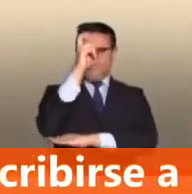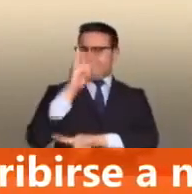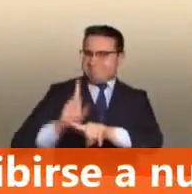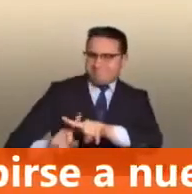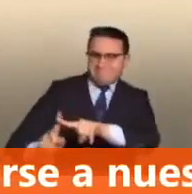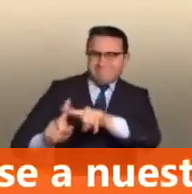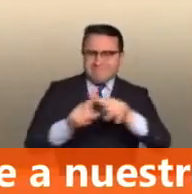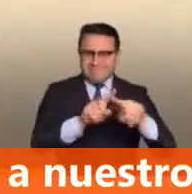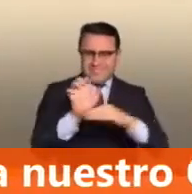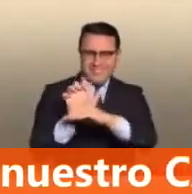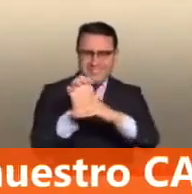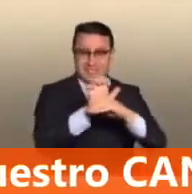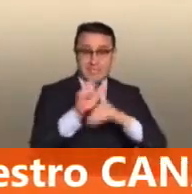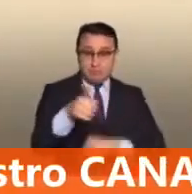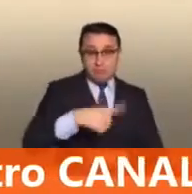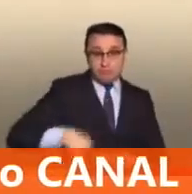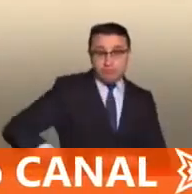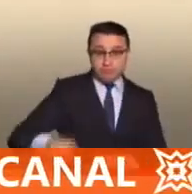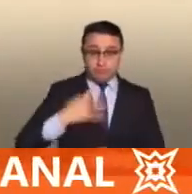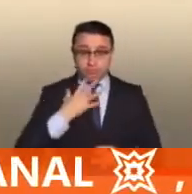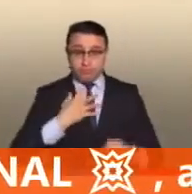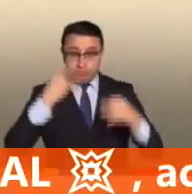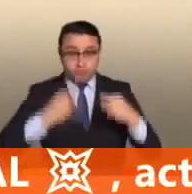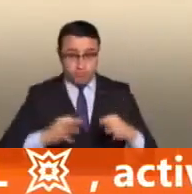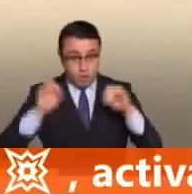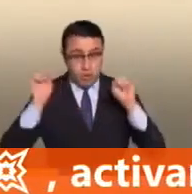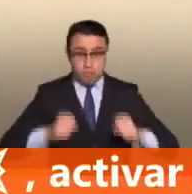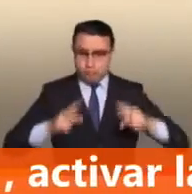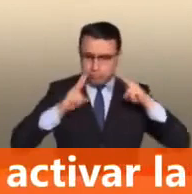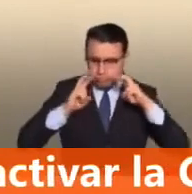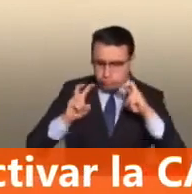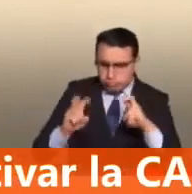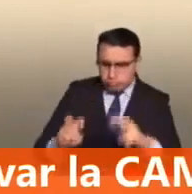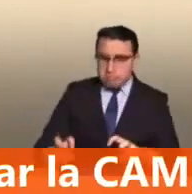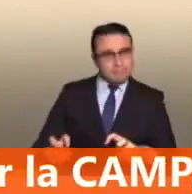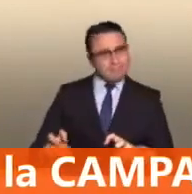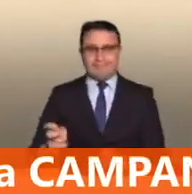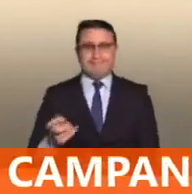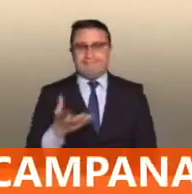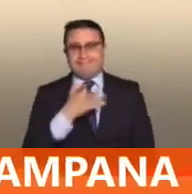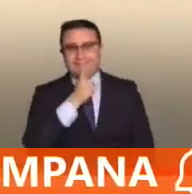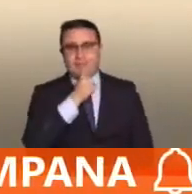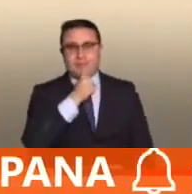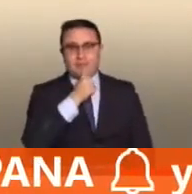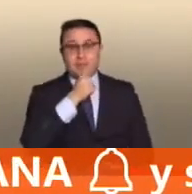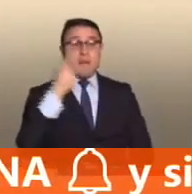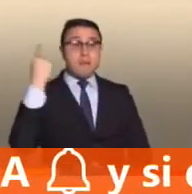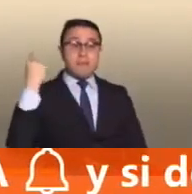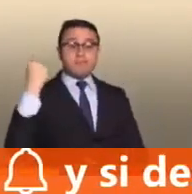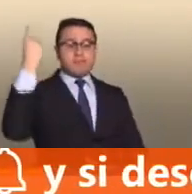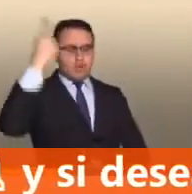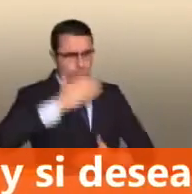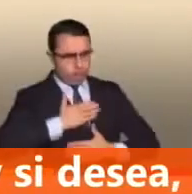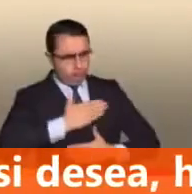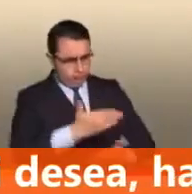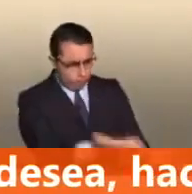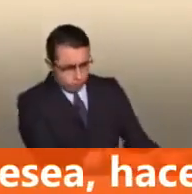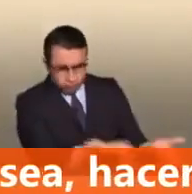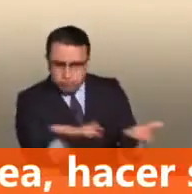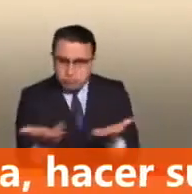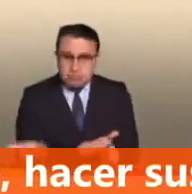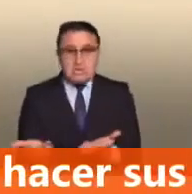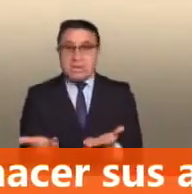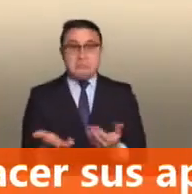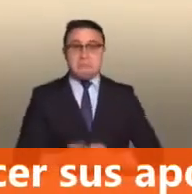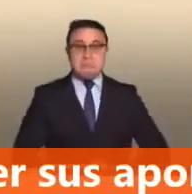otras no fueron capaces porque no tenían la voluntad política en primer lugar